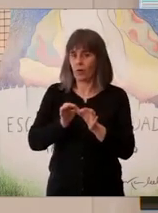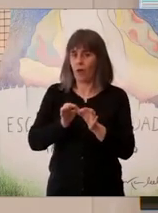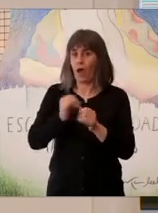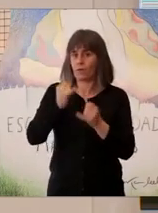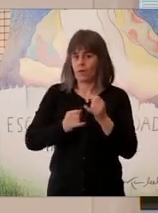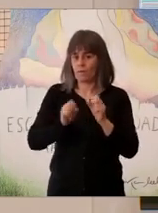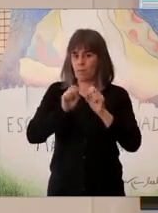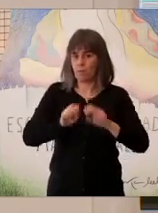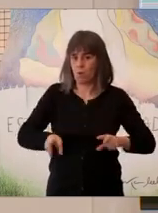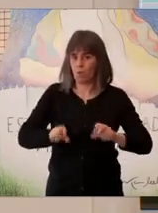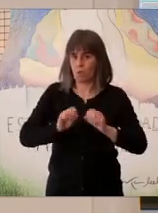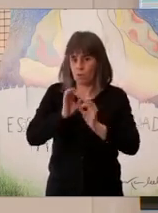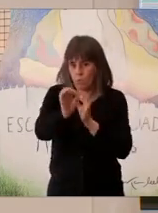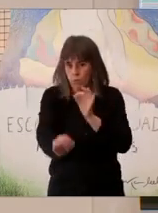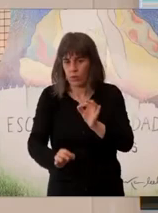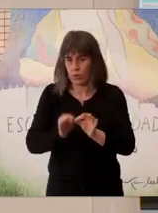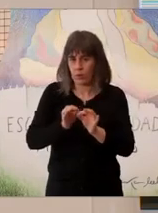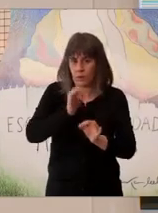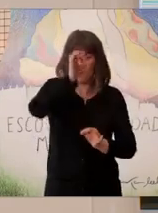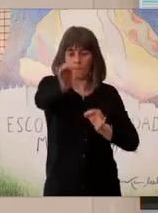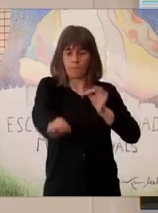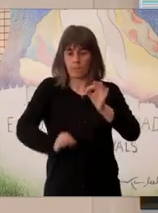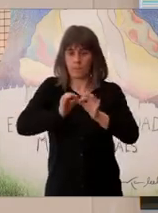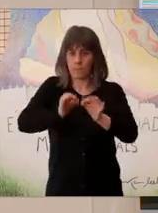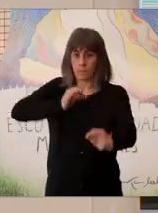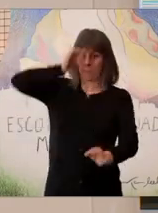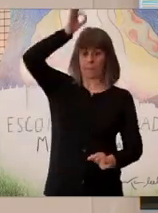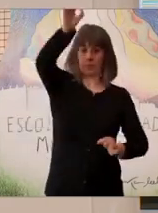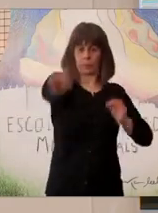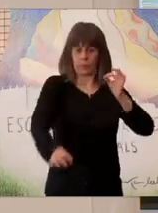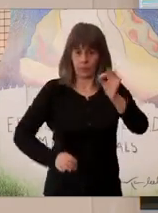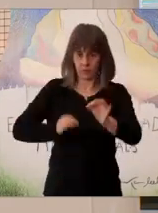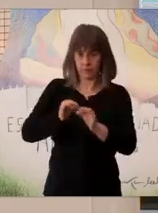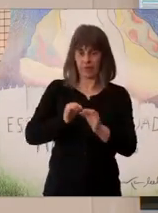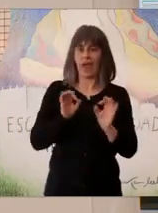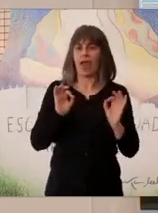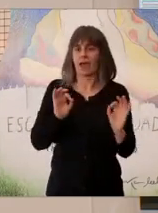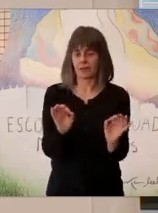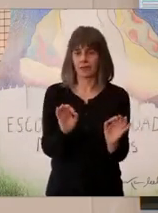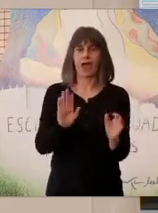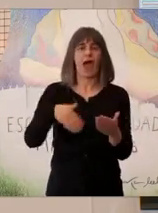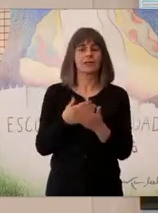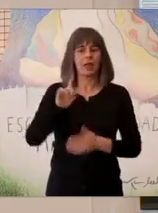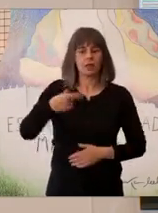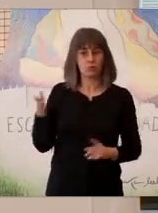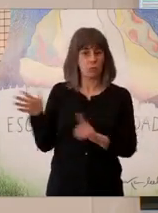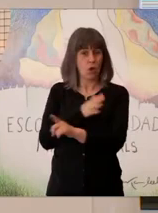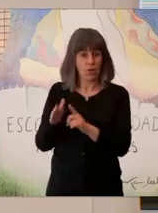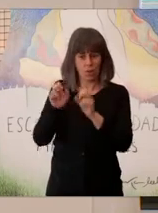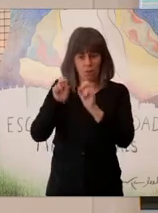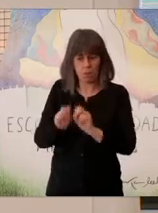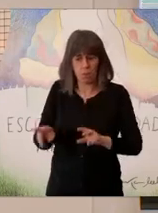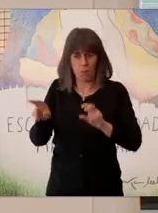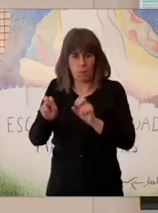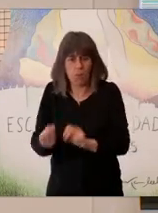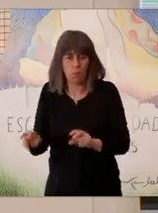De manera que, aparte de que se acortan los ciclos, se reitera con menor tiempo, el acto siguiente de violencia va a ser mayor. Empiezas por